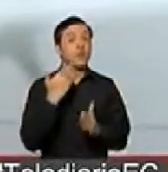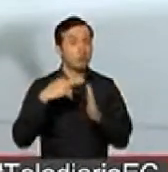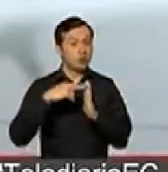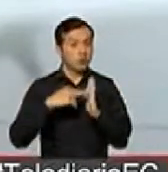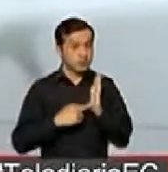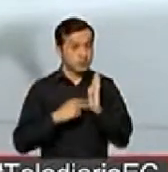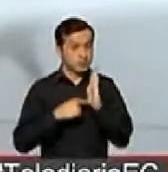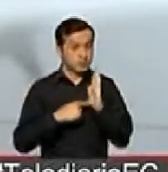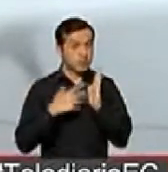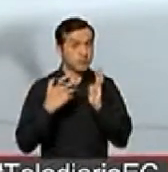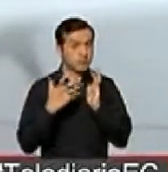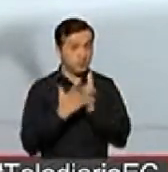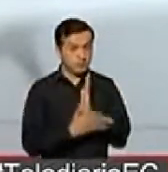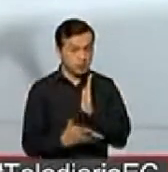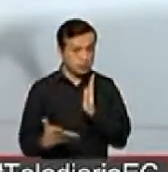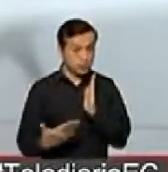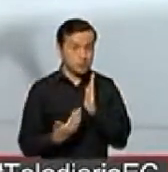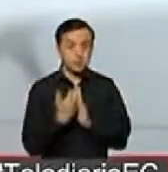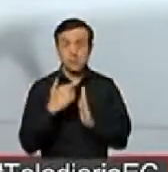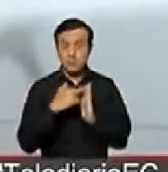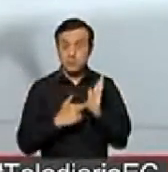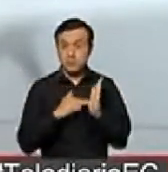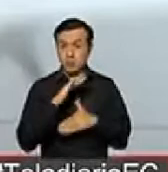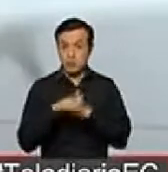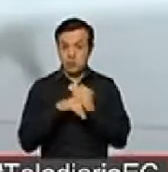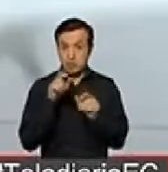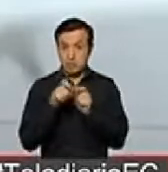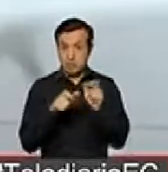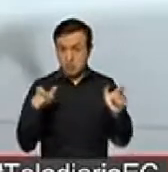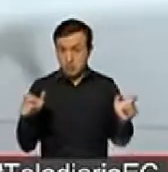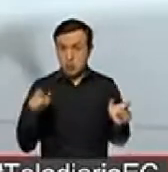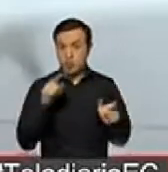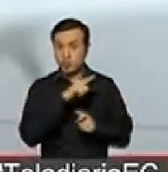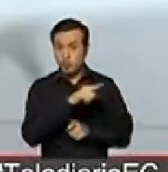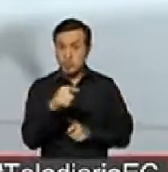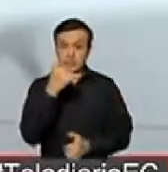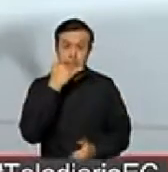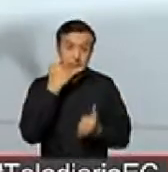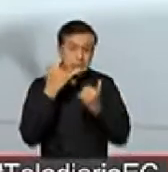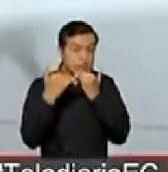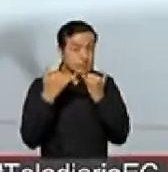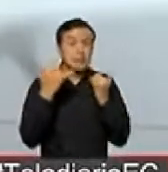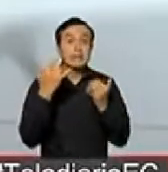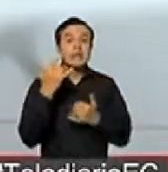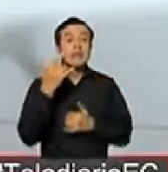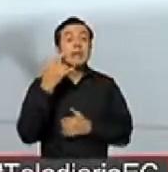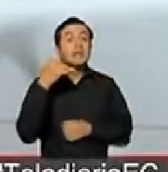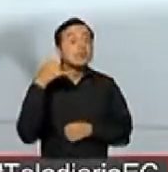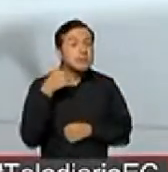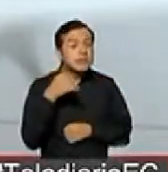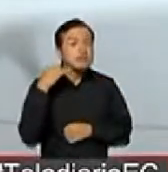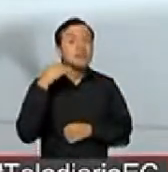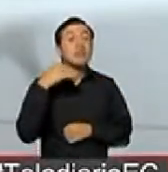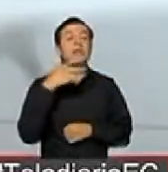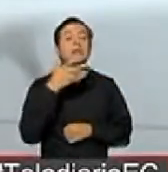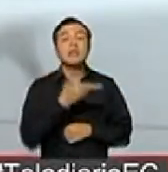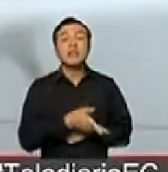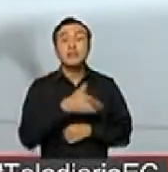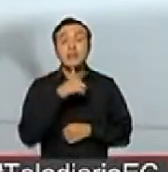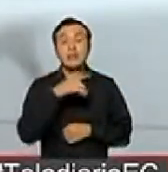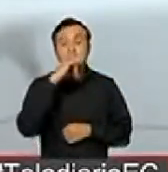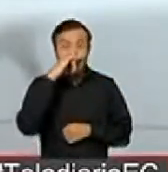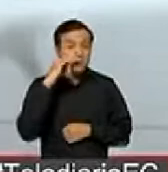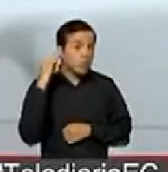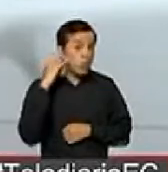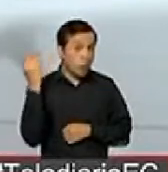registro. ¿Qué es lo que buscamos con este registro? Que todas aquellas personas que cometieron un delito contra la integridad sexual o reproductiva de niños,